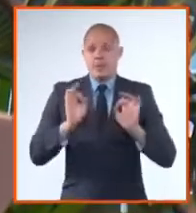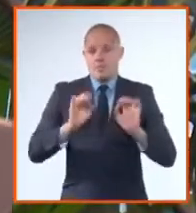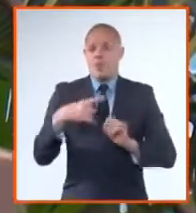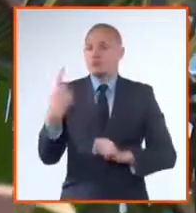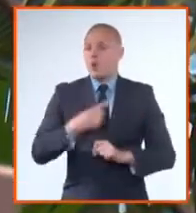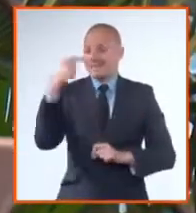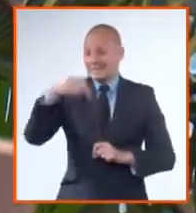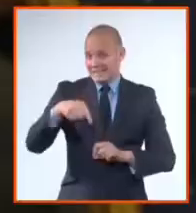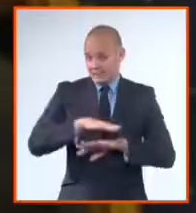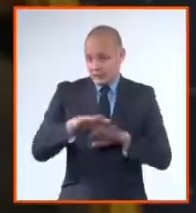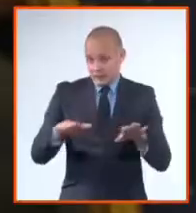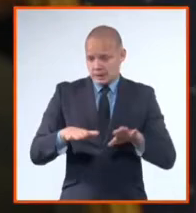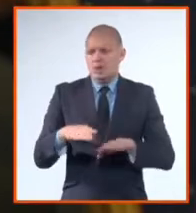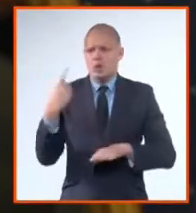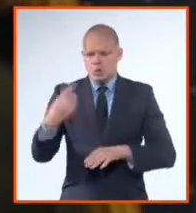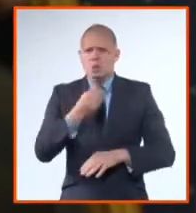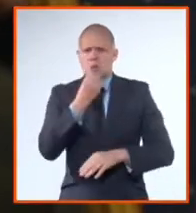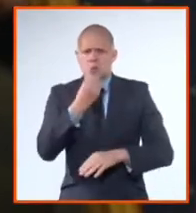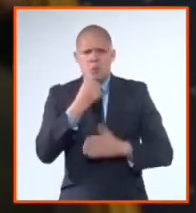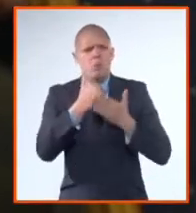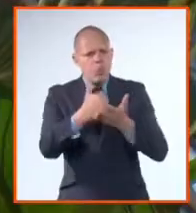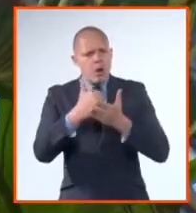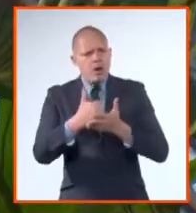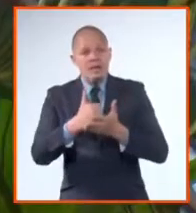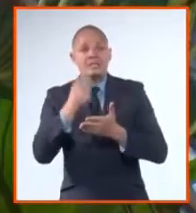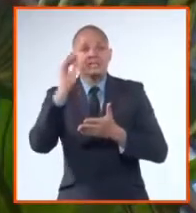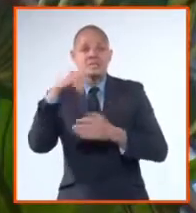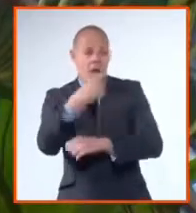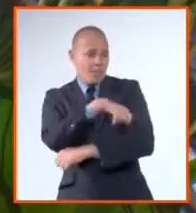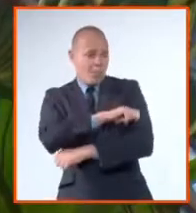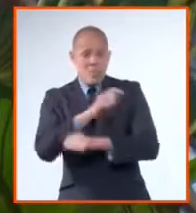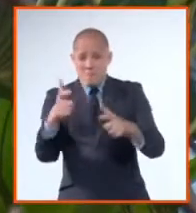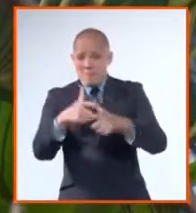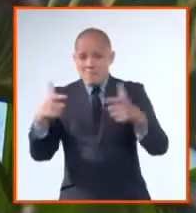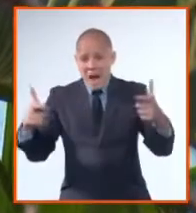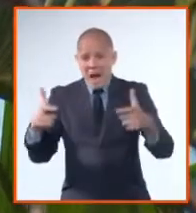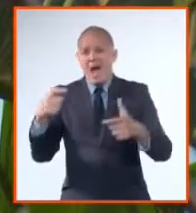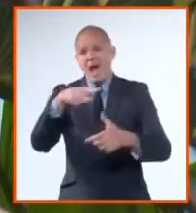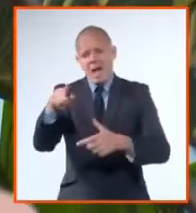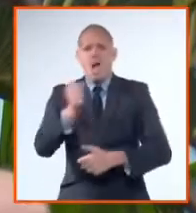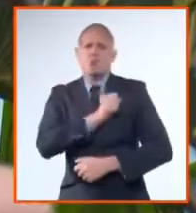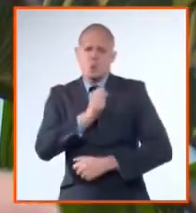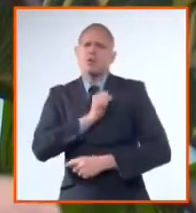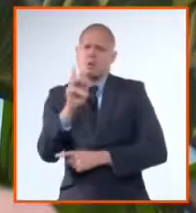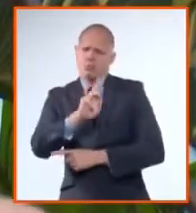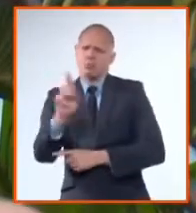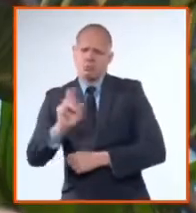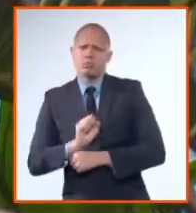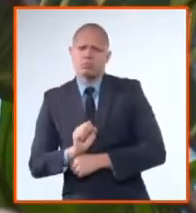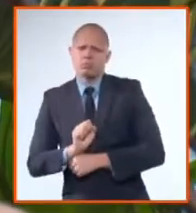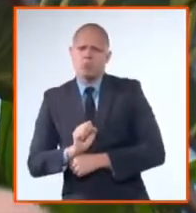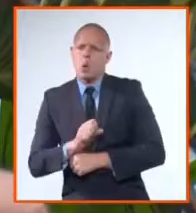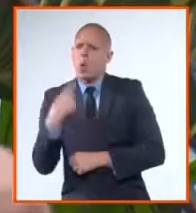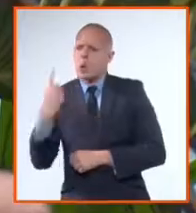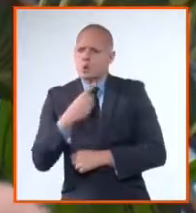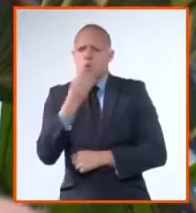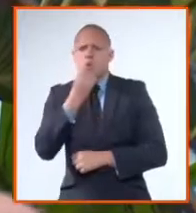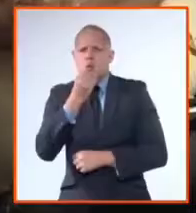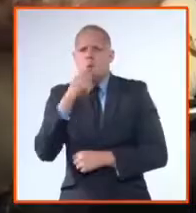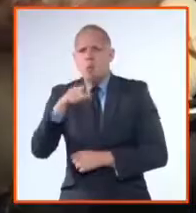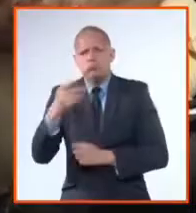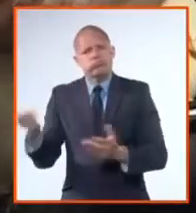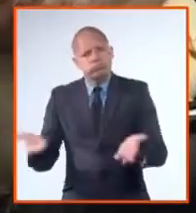la mayoría revolucionaria piensa y defiende. Los escenarios posibles son laborales,